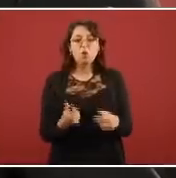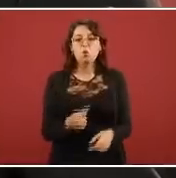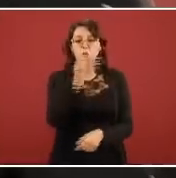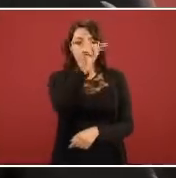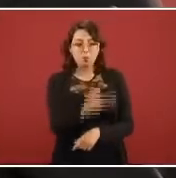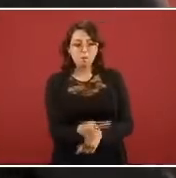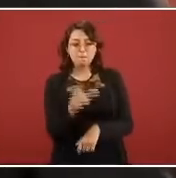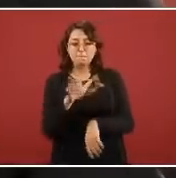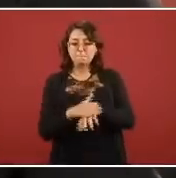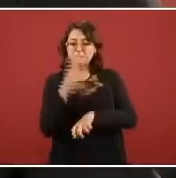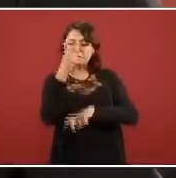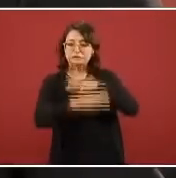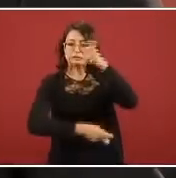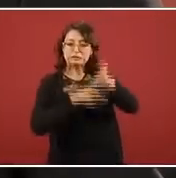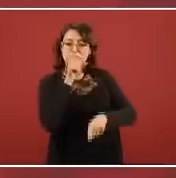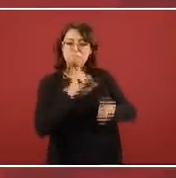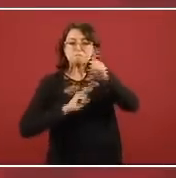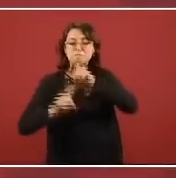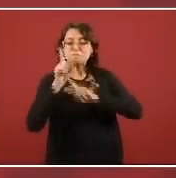en redes.